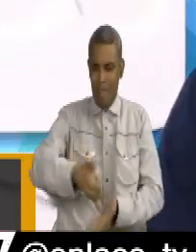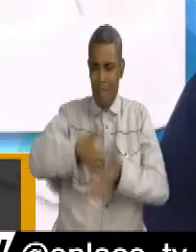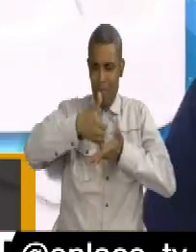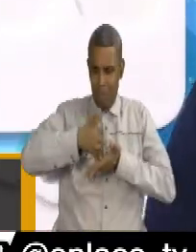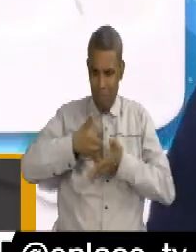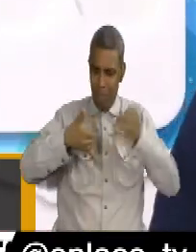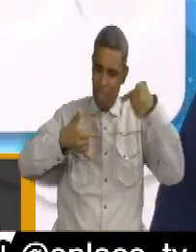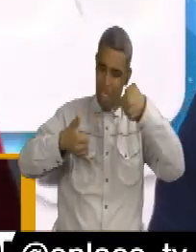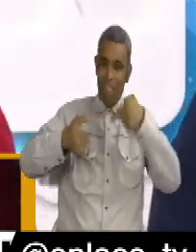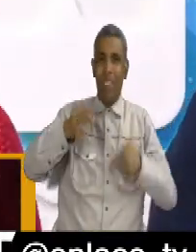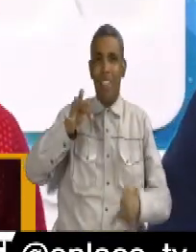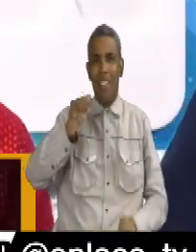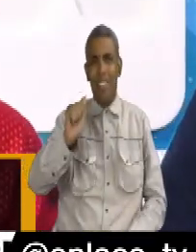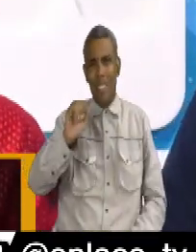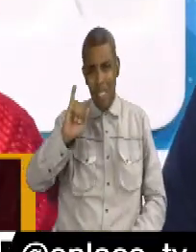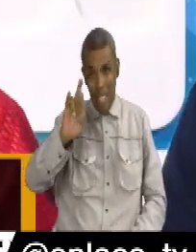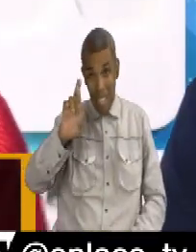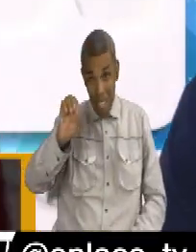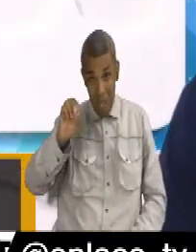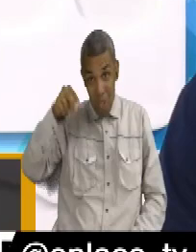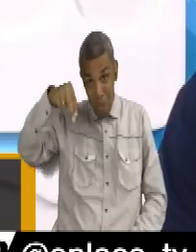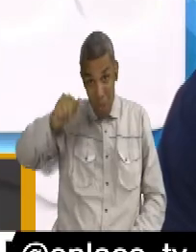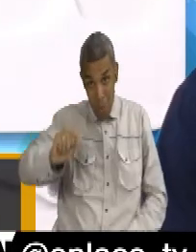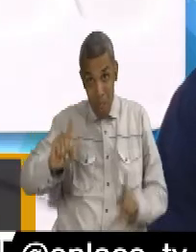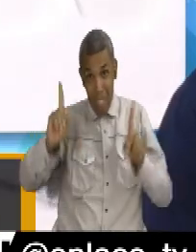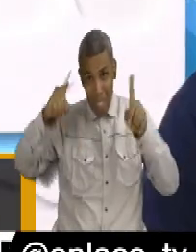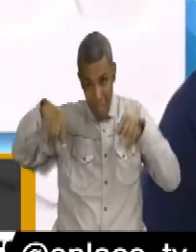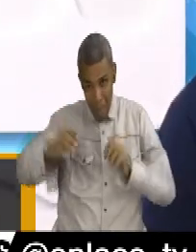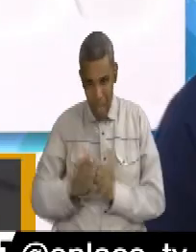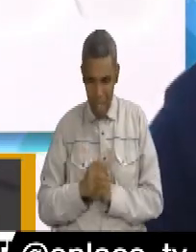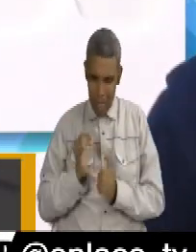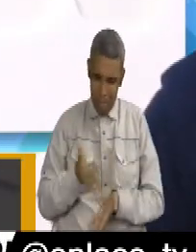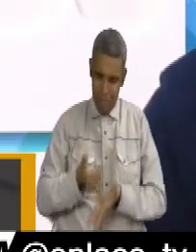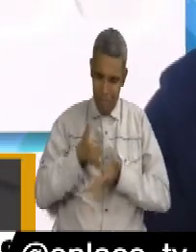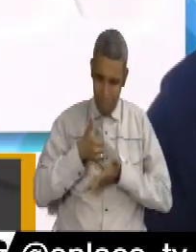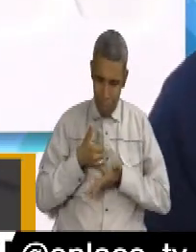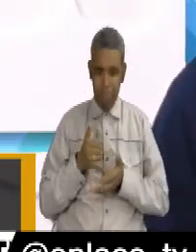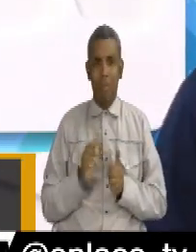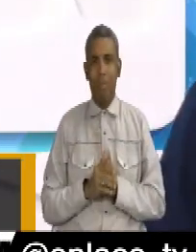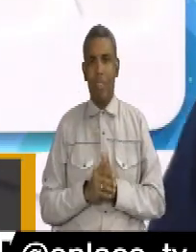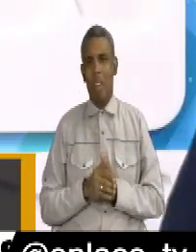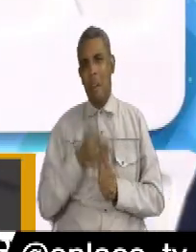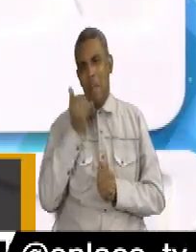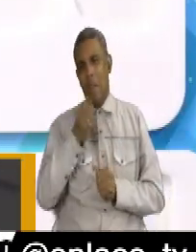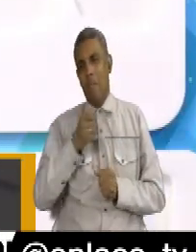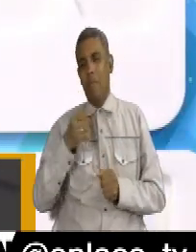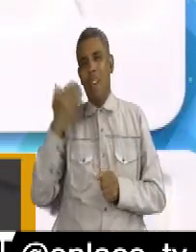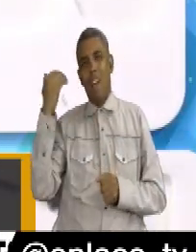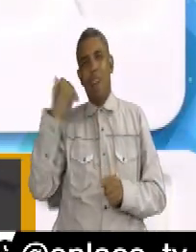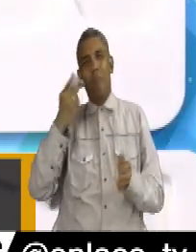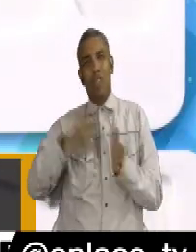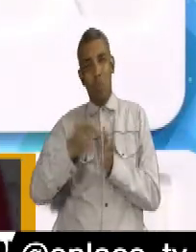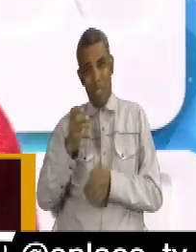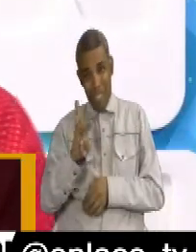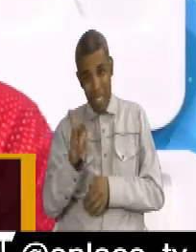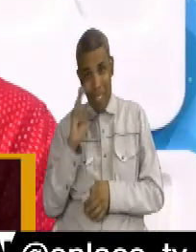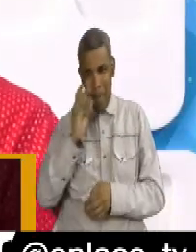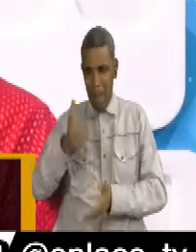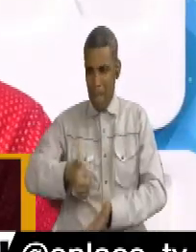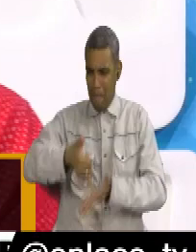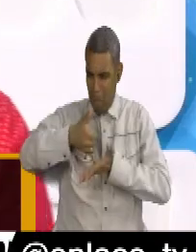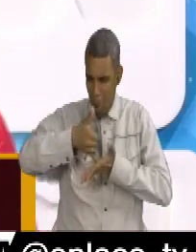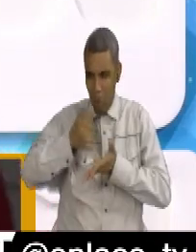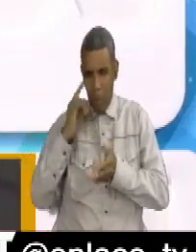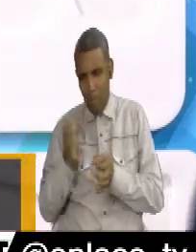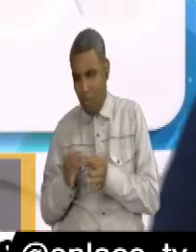en el 2013 en la Quinta San Pedro Alejandrino, porque fuimos los mejores de la región del 2013. Agradecido con el tema del Malule que